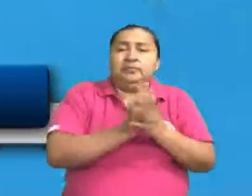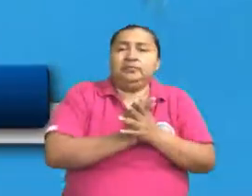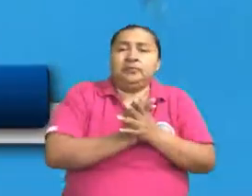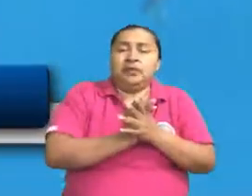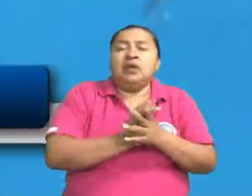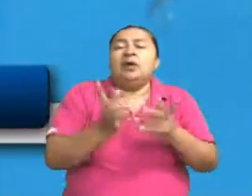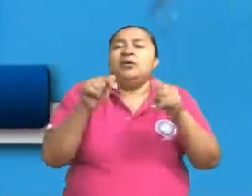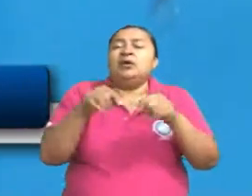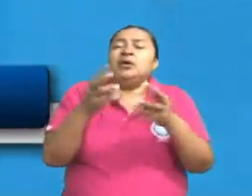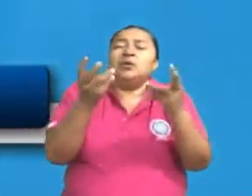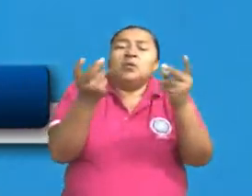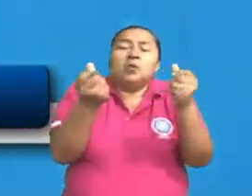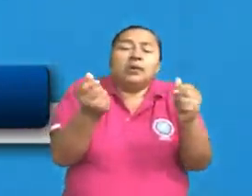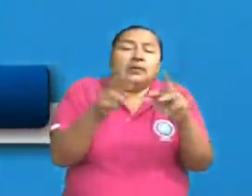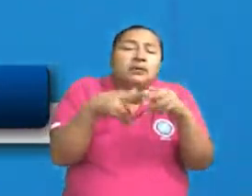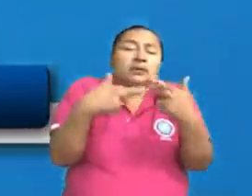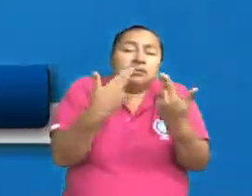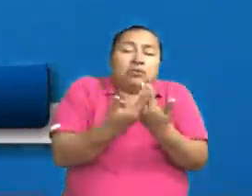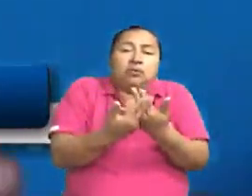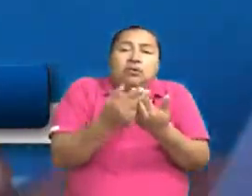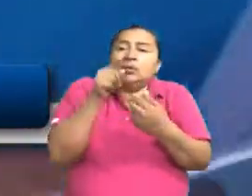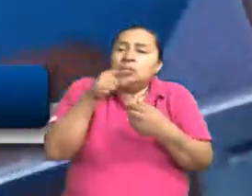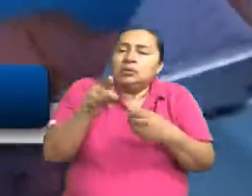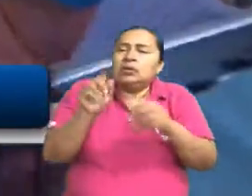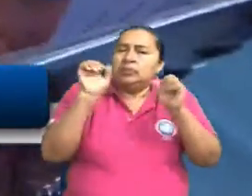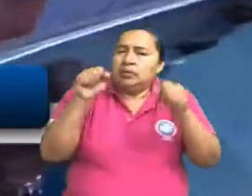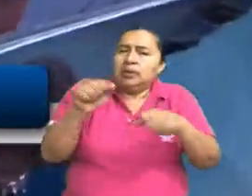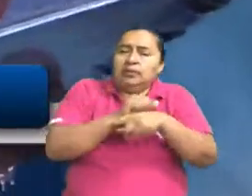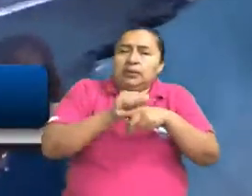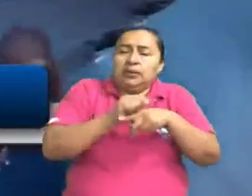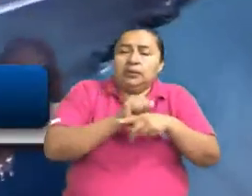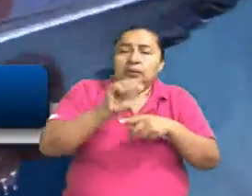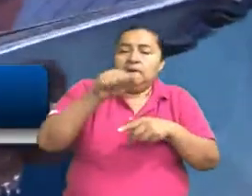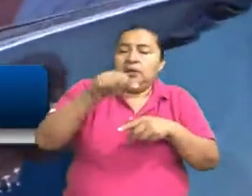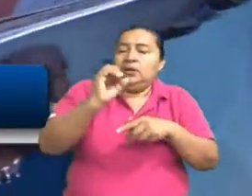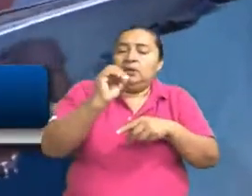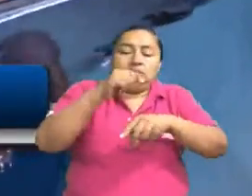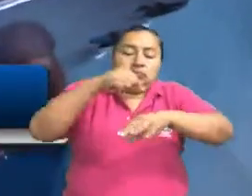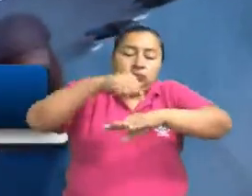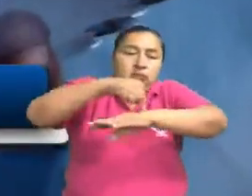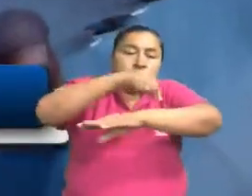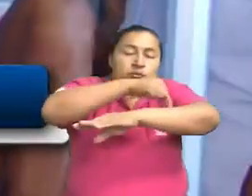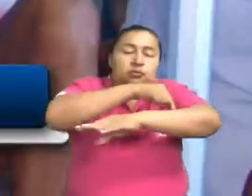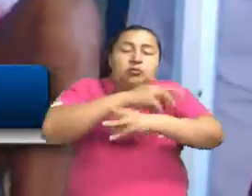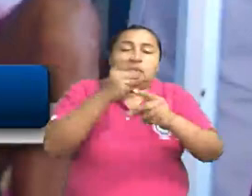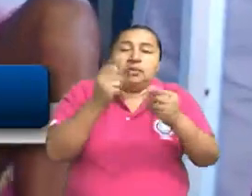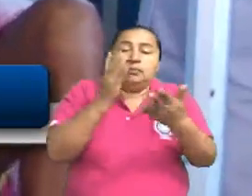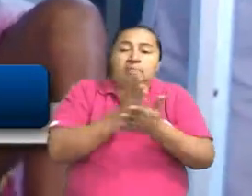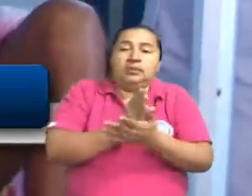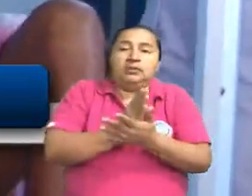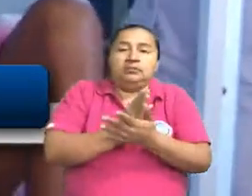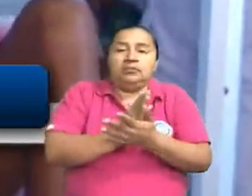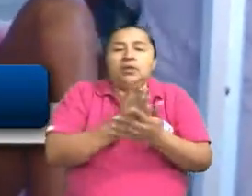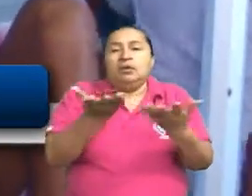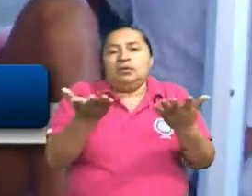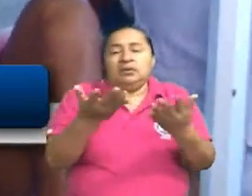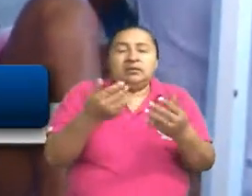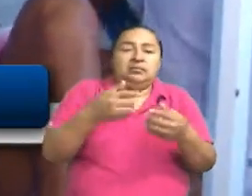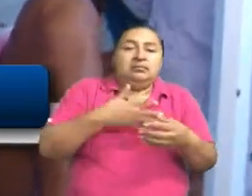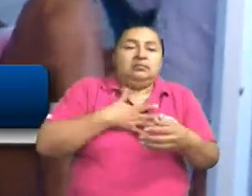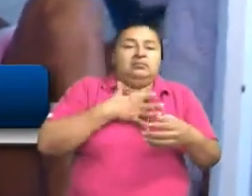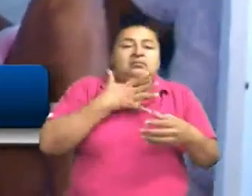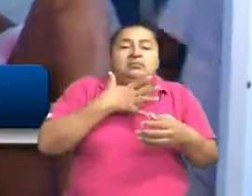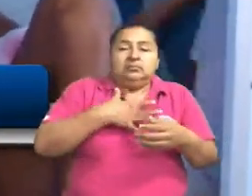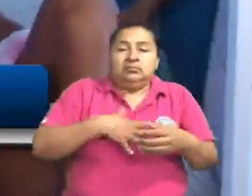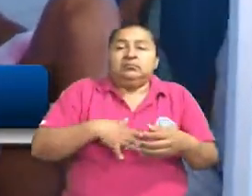¿en cuántas sesiones, por ejemplo, ustedes practican la acupuntura, doctora? En enfermedades respiratorias,